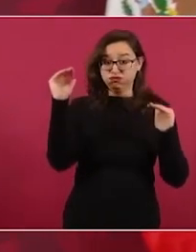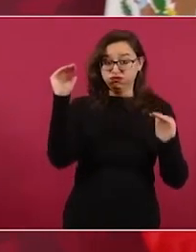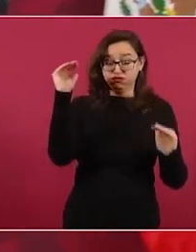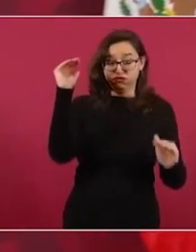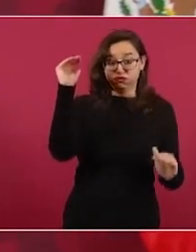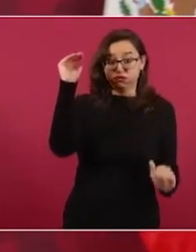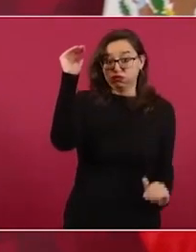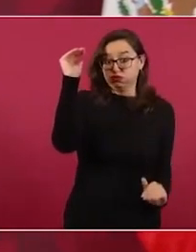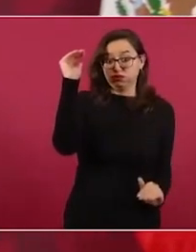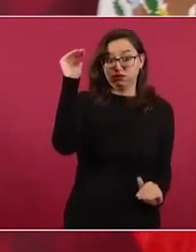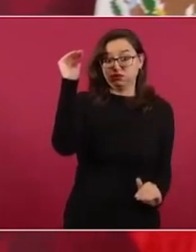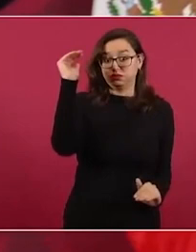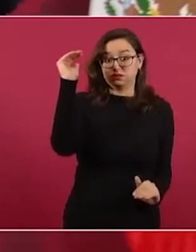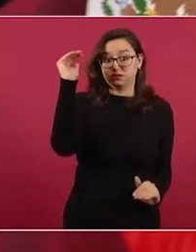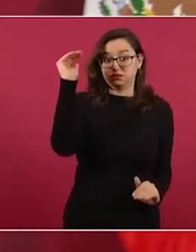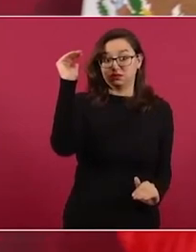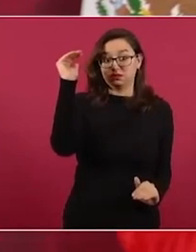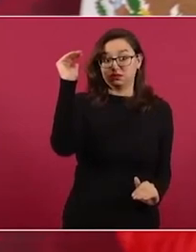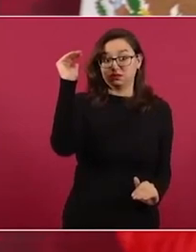Y ese desequilibrio